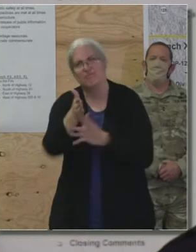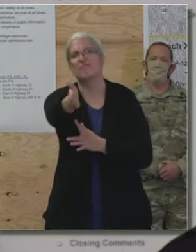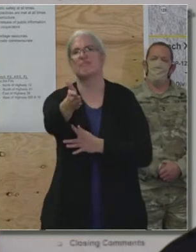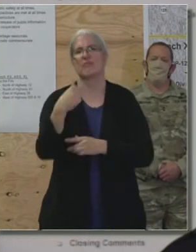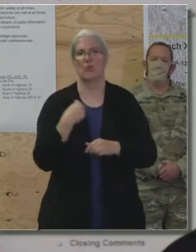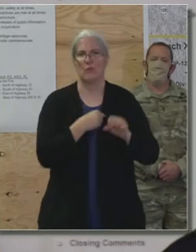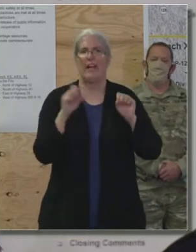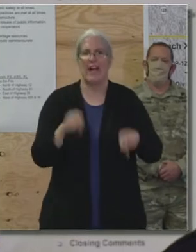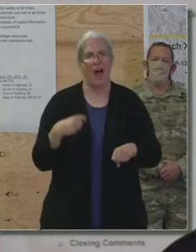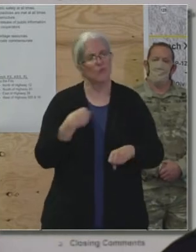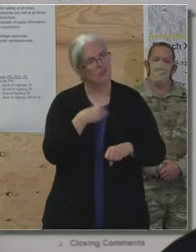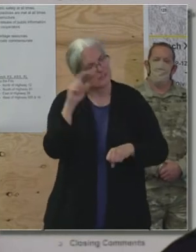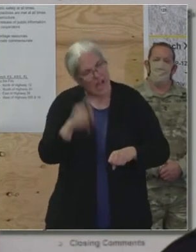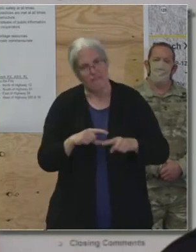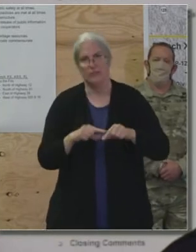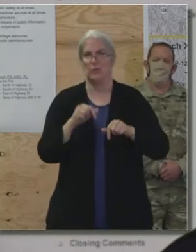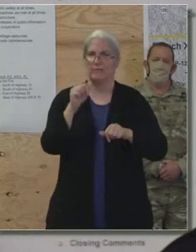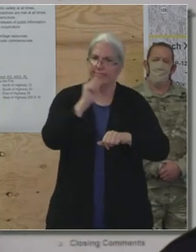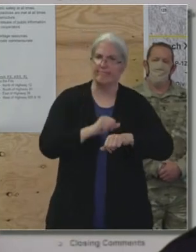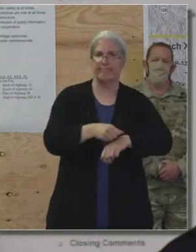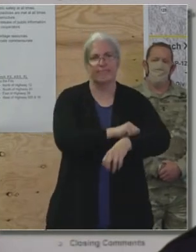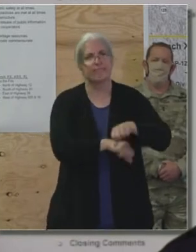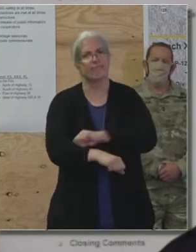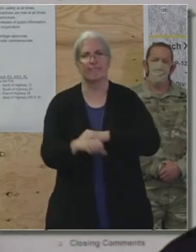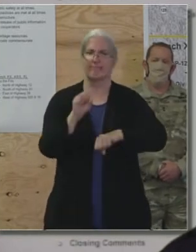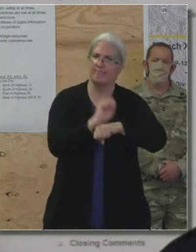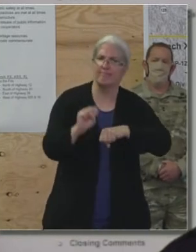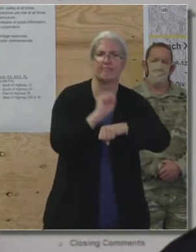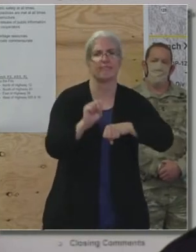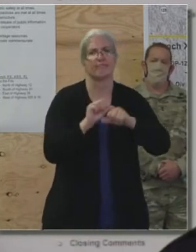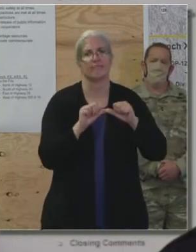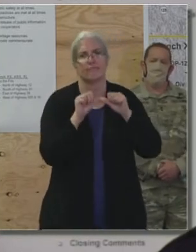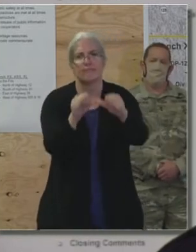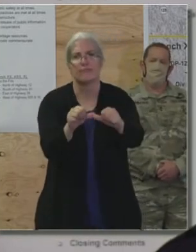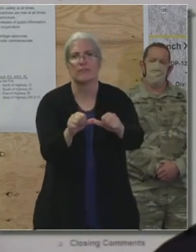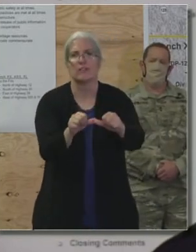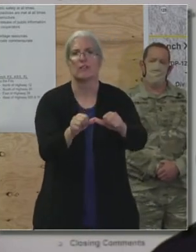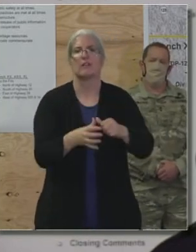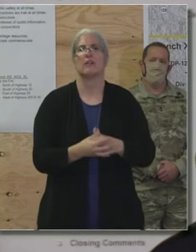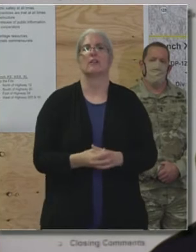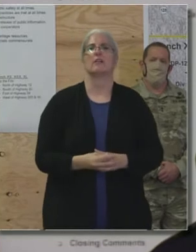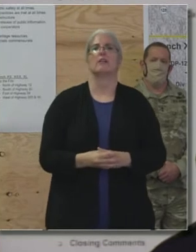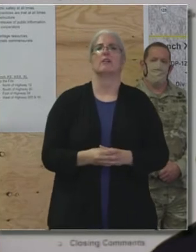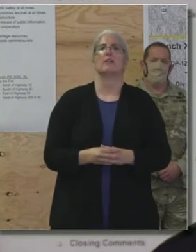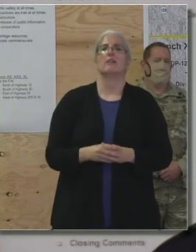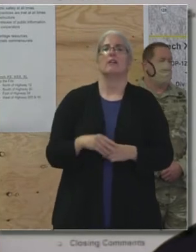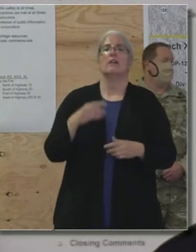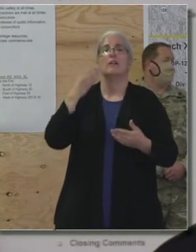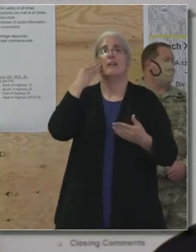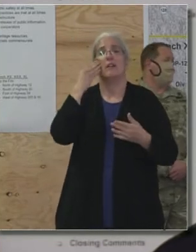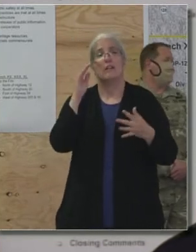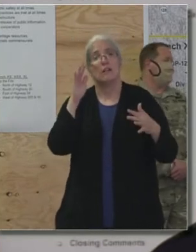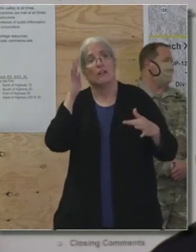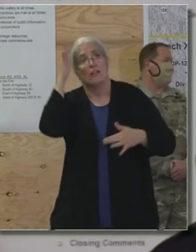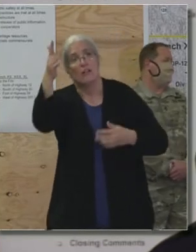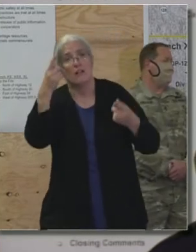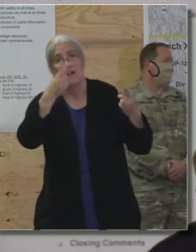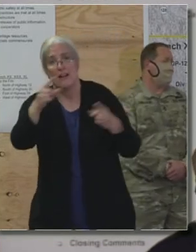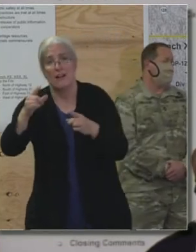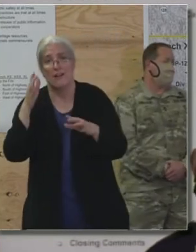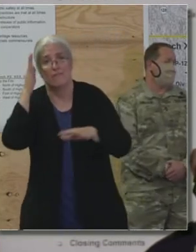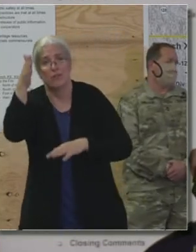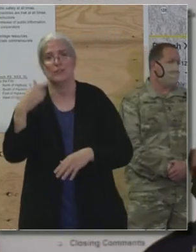estamos comprometidos a seguir haciendo lo que podamos para mitigar la probabilidad de estas cosas en el futuro